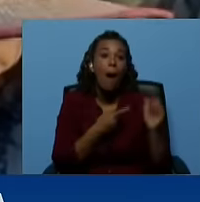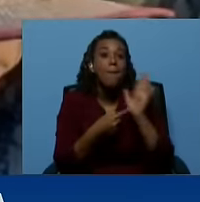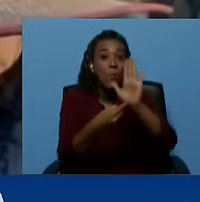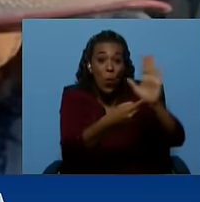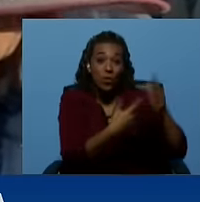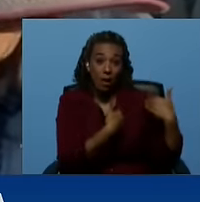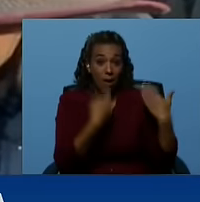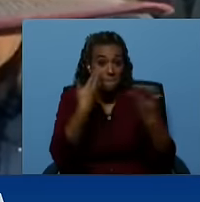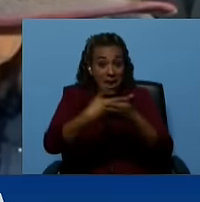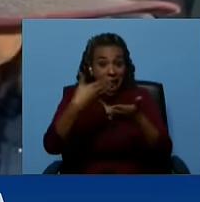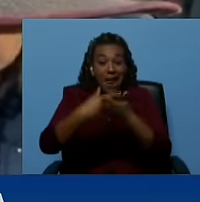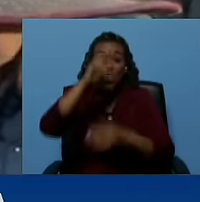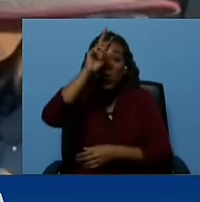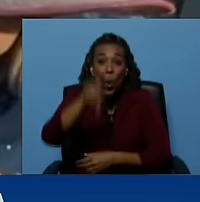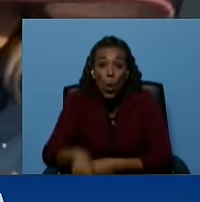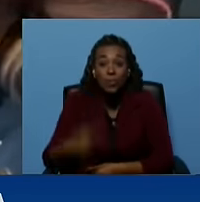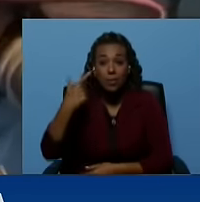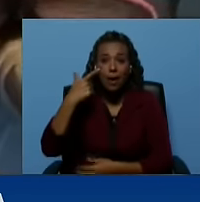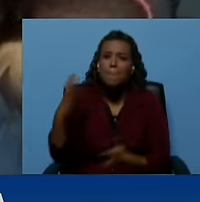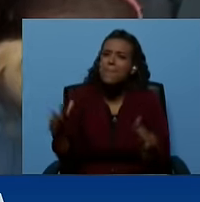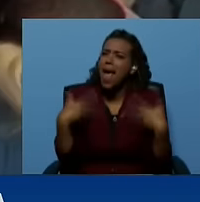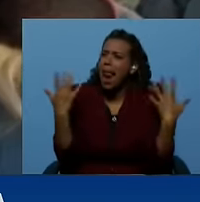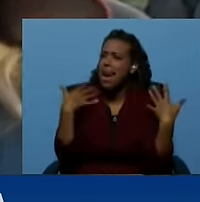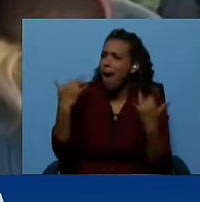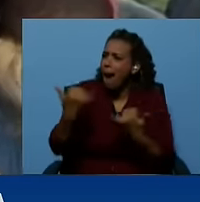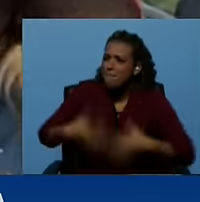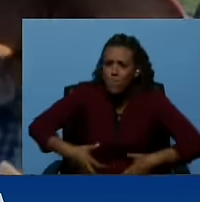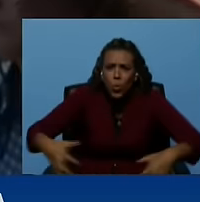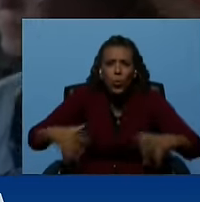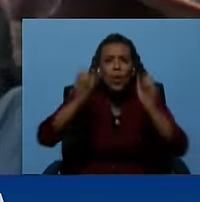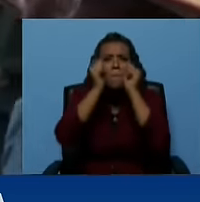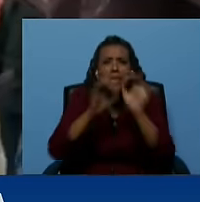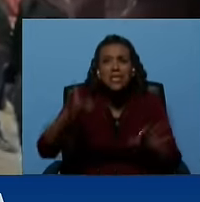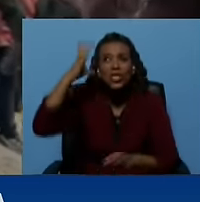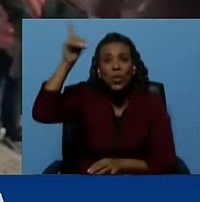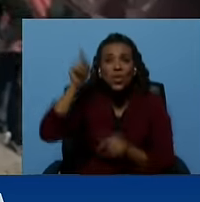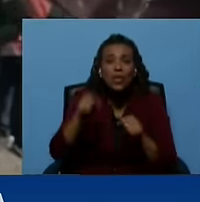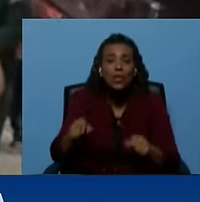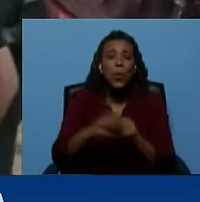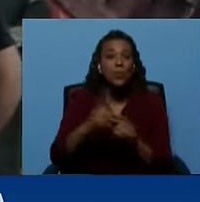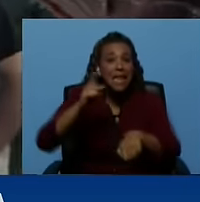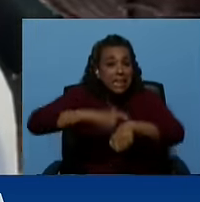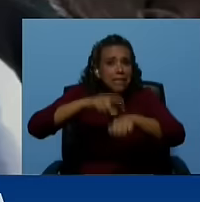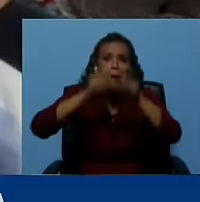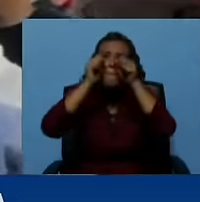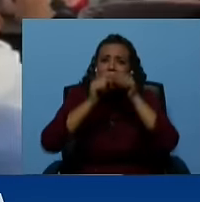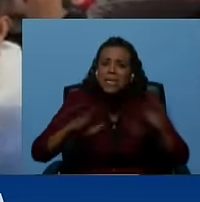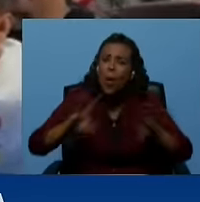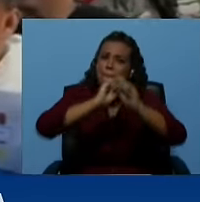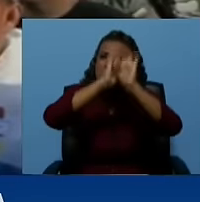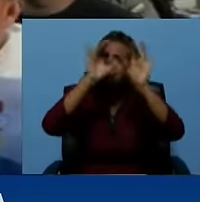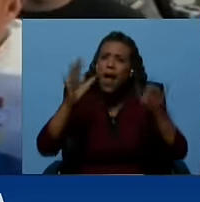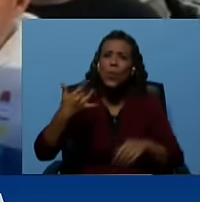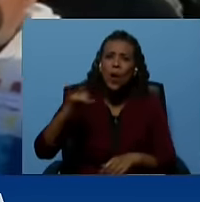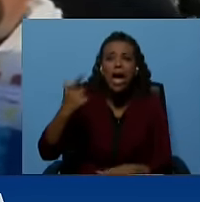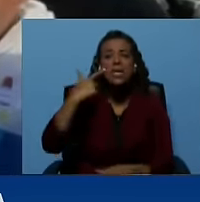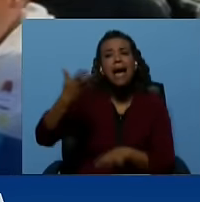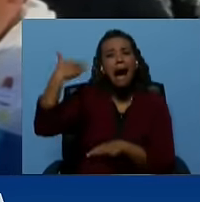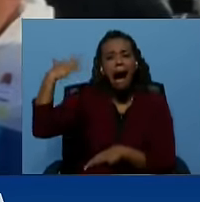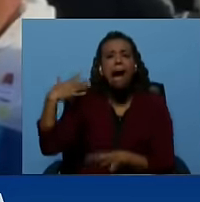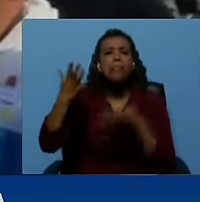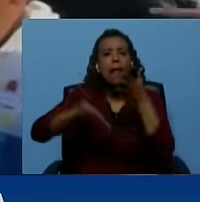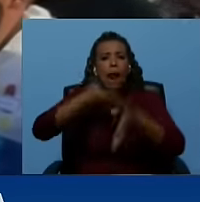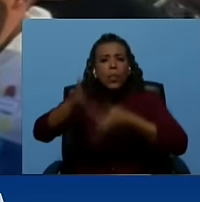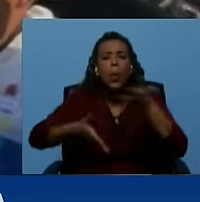lo que nosotros producimos día a día acá me alegra mucho esto es bendi este es el tiempo bendecido y milagroso que he hablado yo que me